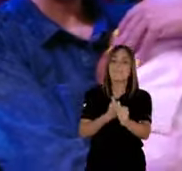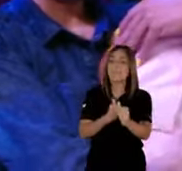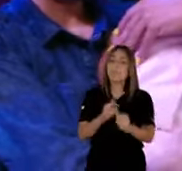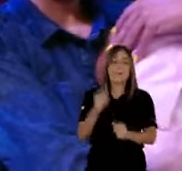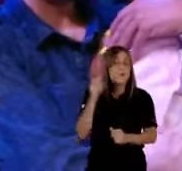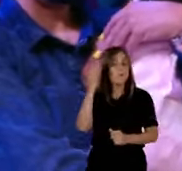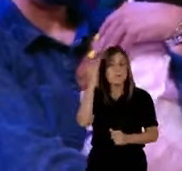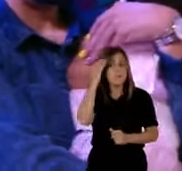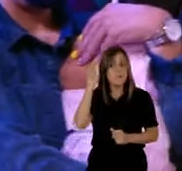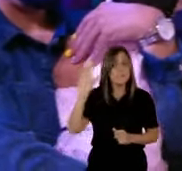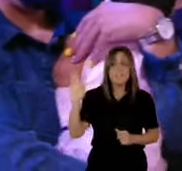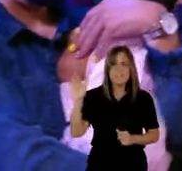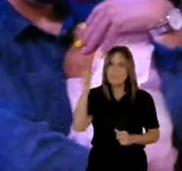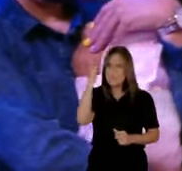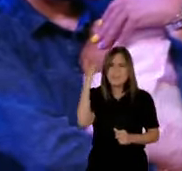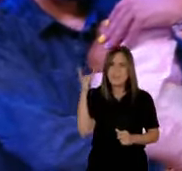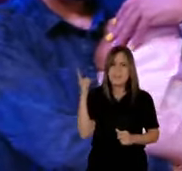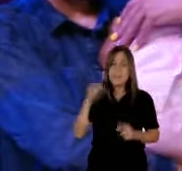que lo más